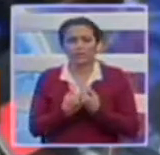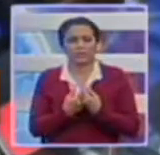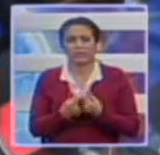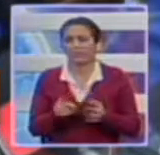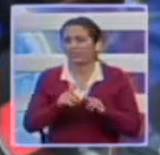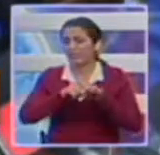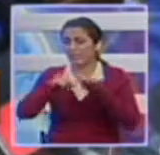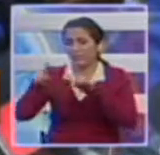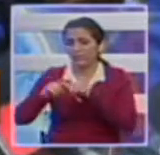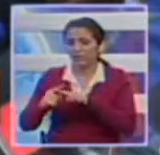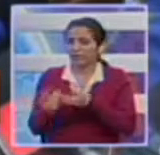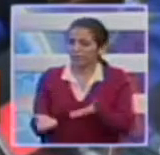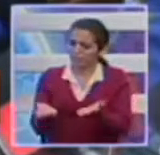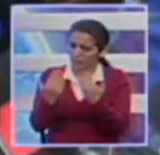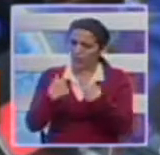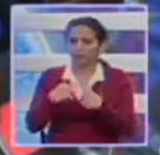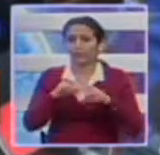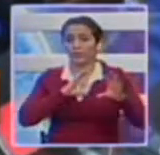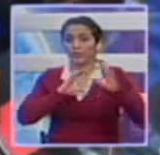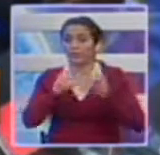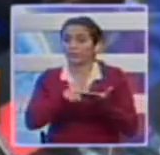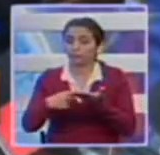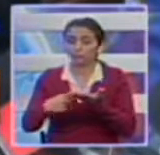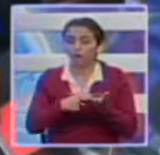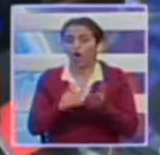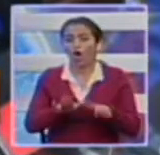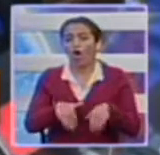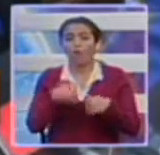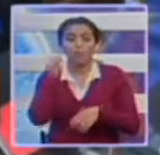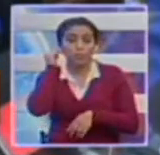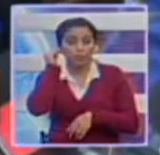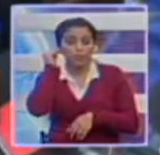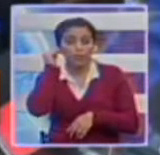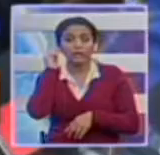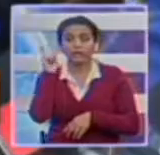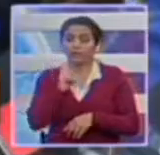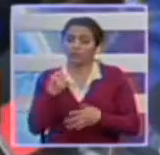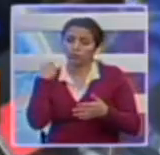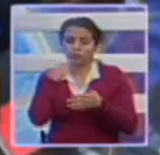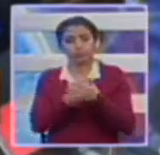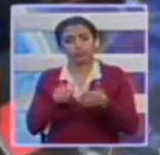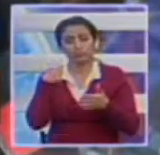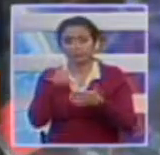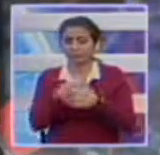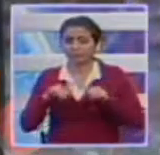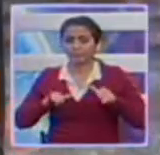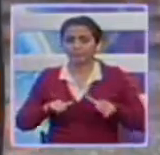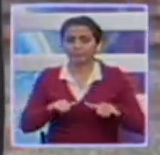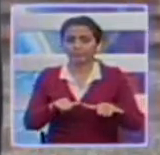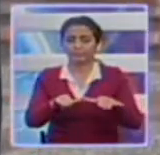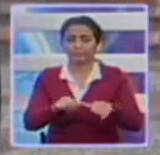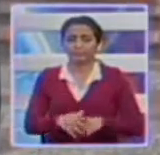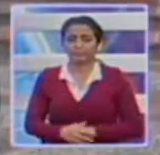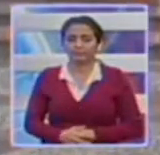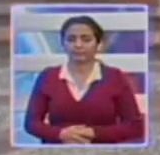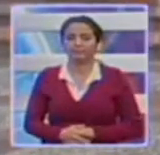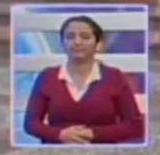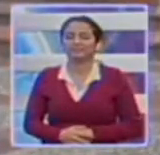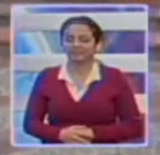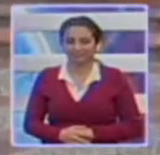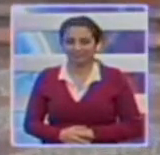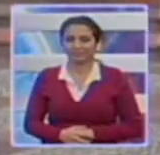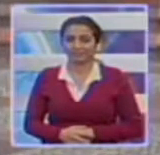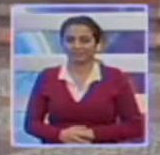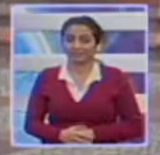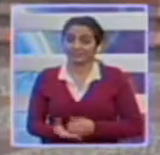seguir debatiendo los retos que tenemos como mujeres para el país. Bien, Sandra y amigos televidentes,